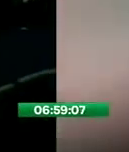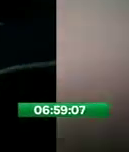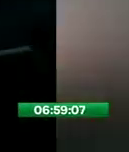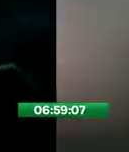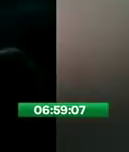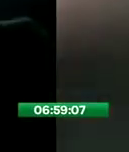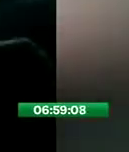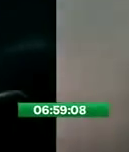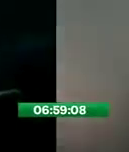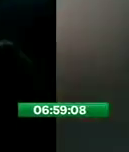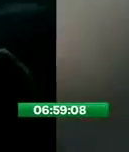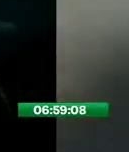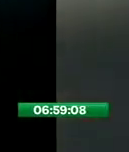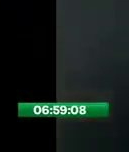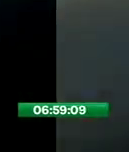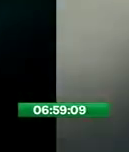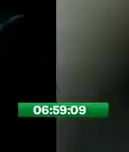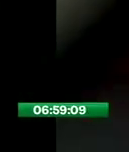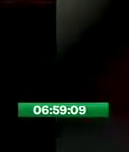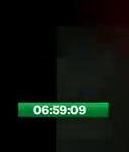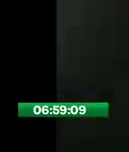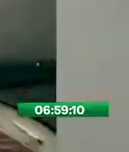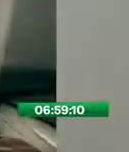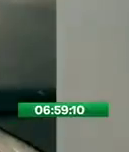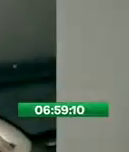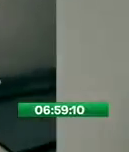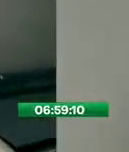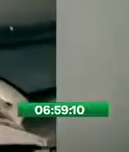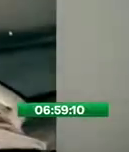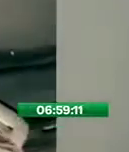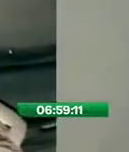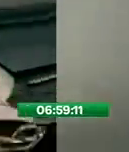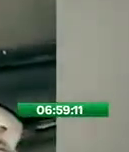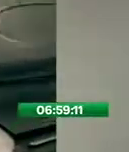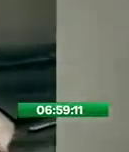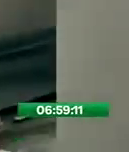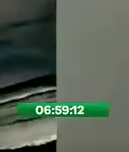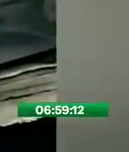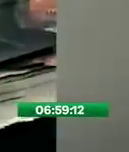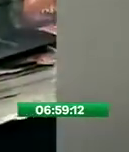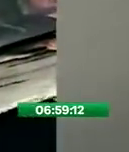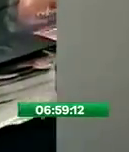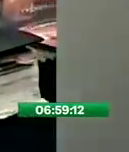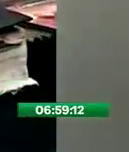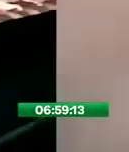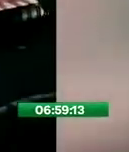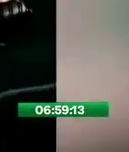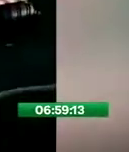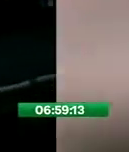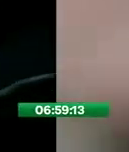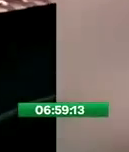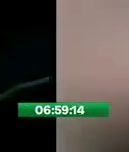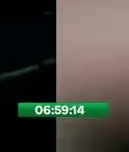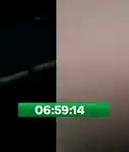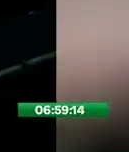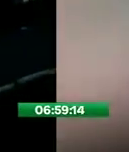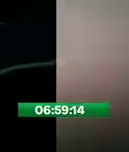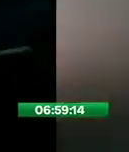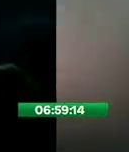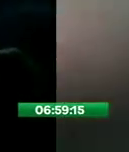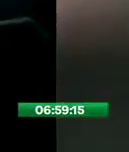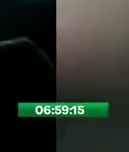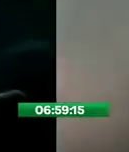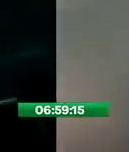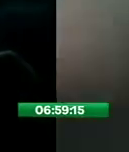no protegen a esta criatura. Mira que la moto es un vehículo liviano. Por supuesto. Una moto, una llanta, esa se te revienta. Ya